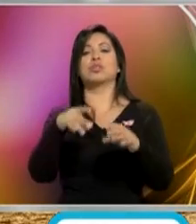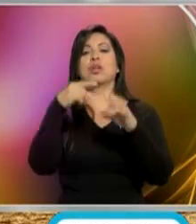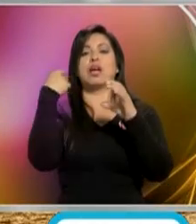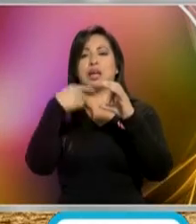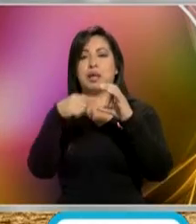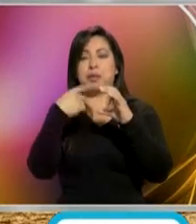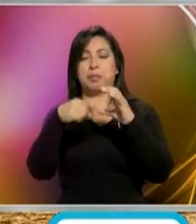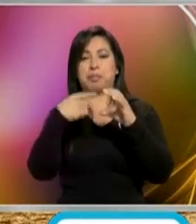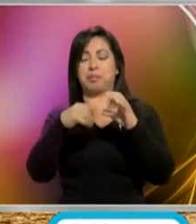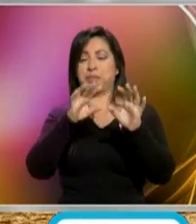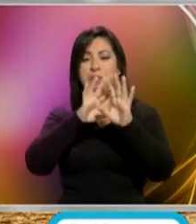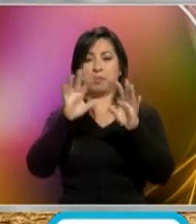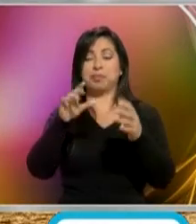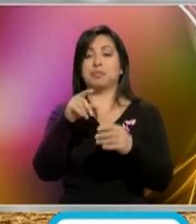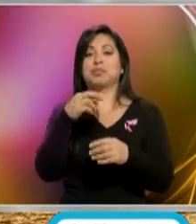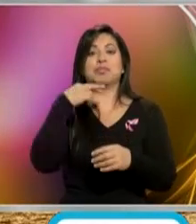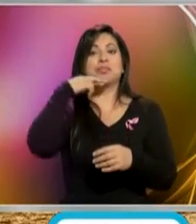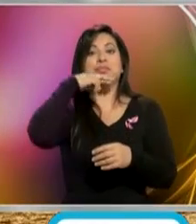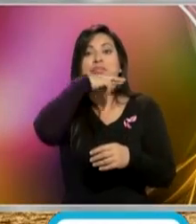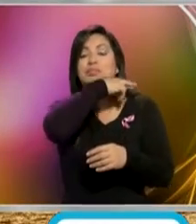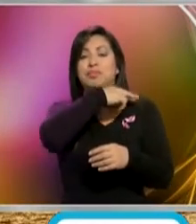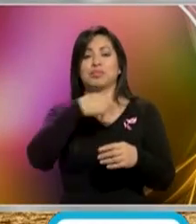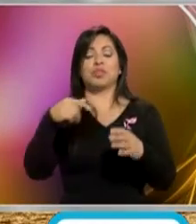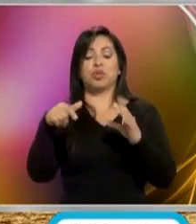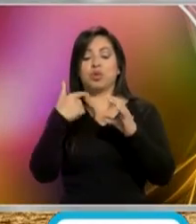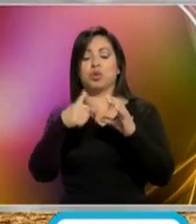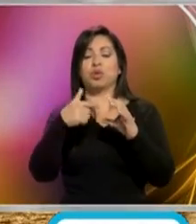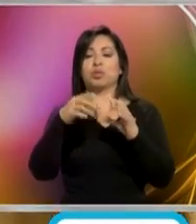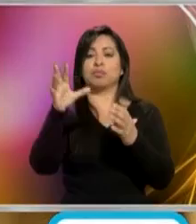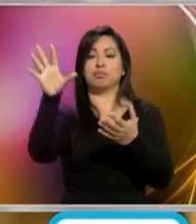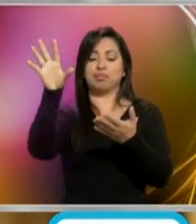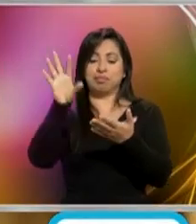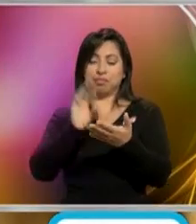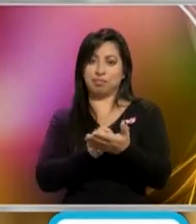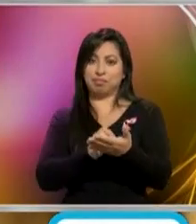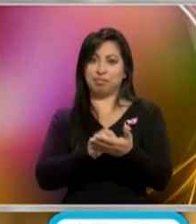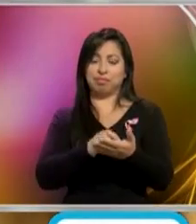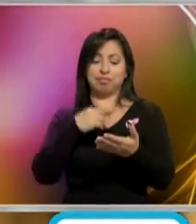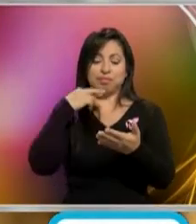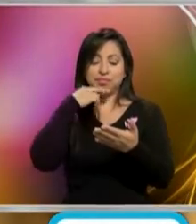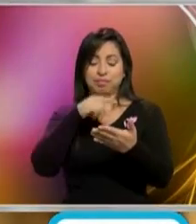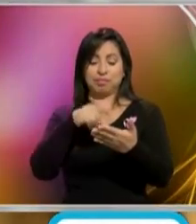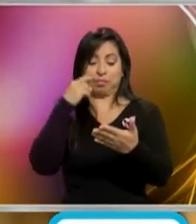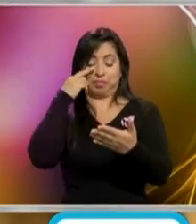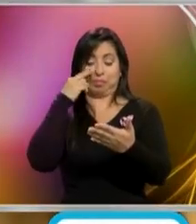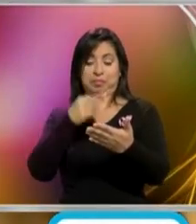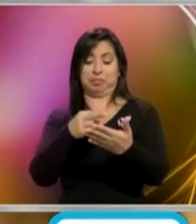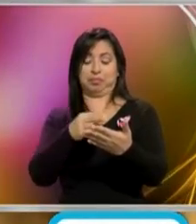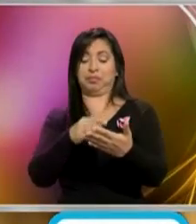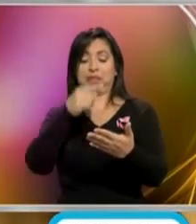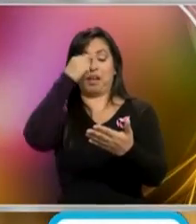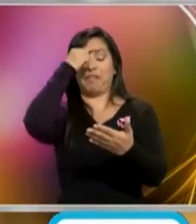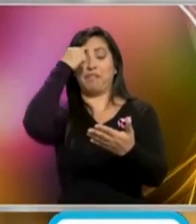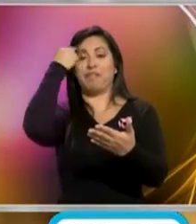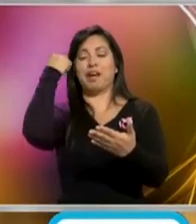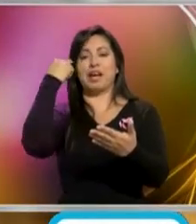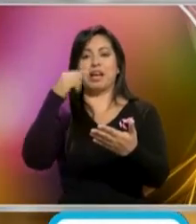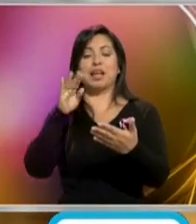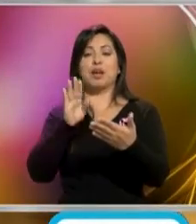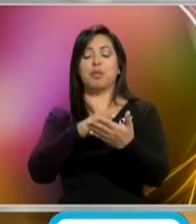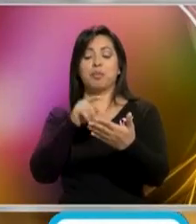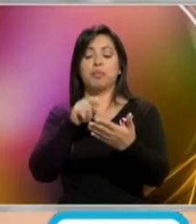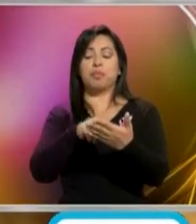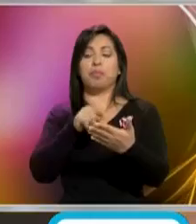¿no? Impresionante. Esta información de vuelo, Aeromedia 581, yo la encontré aquí en la aplicación porque estaba en mis